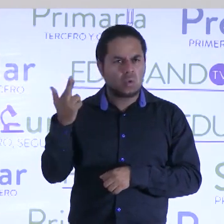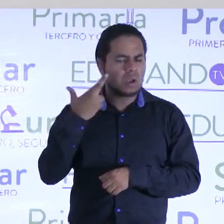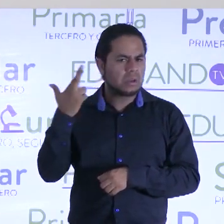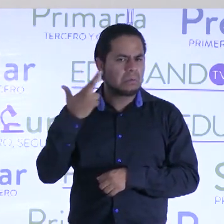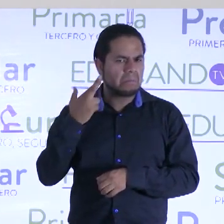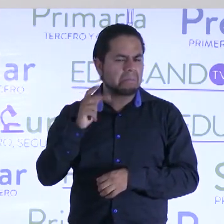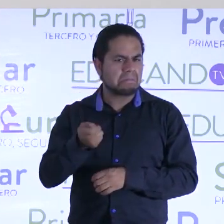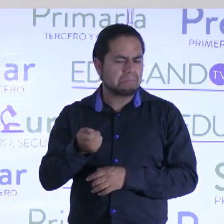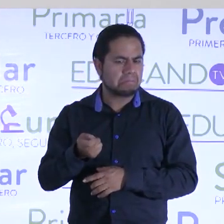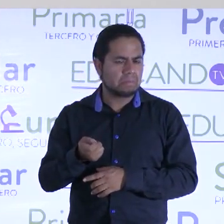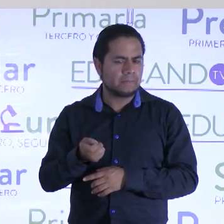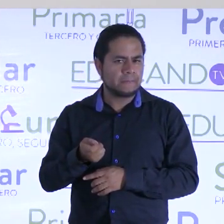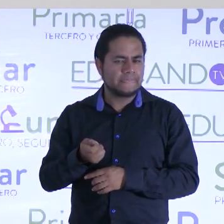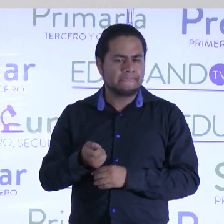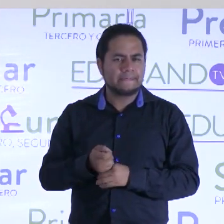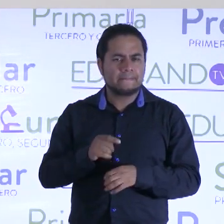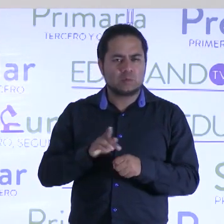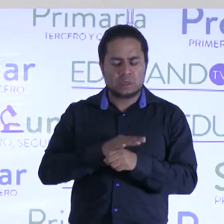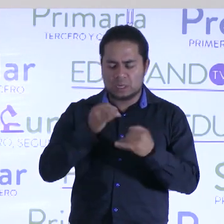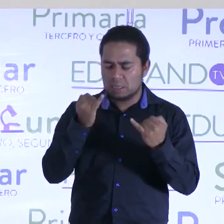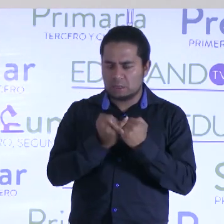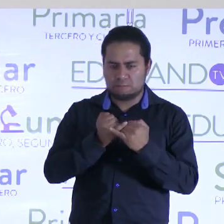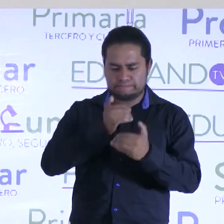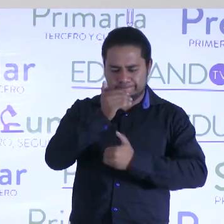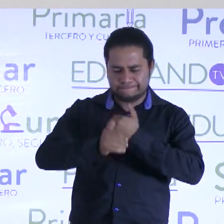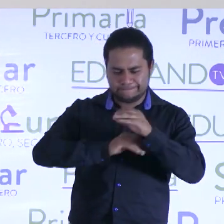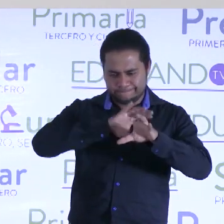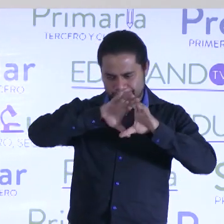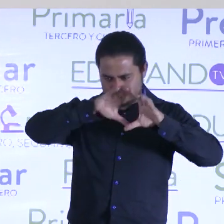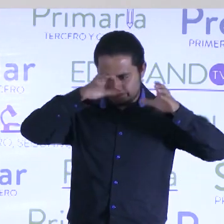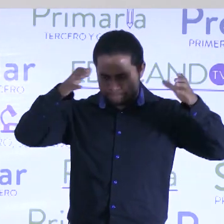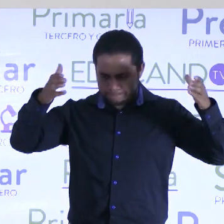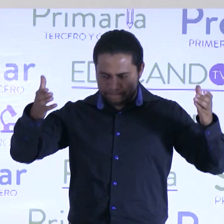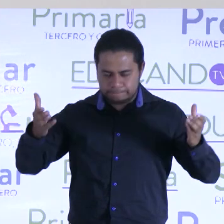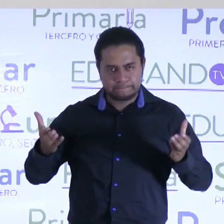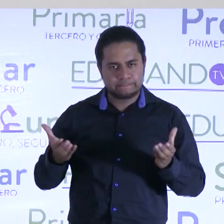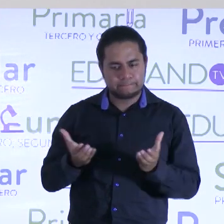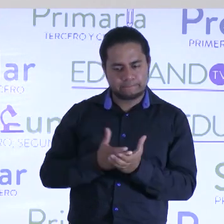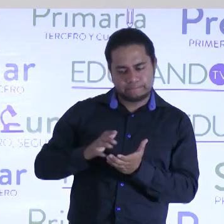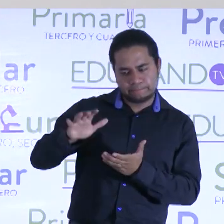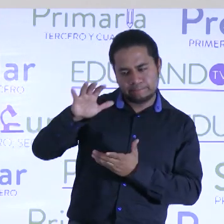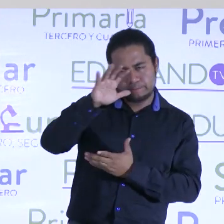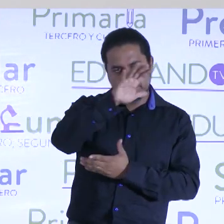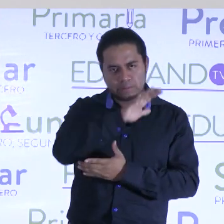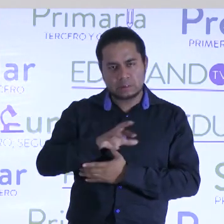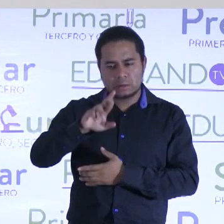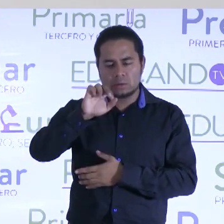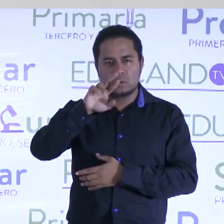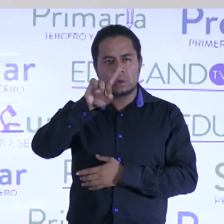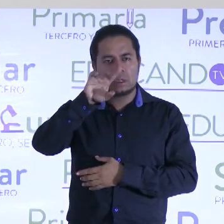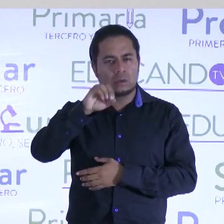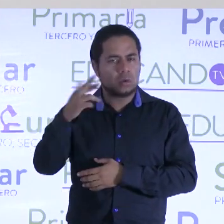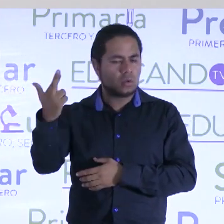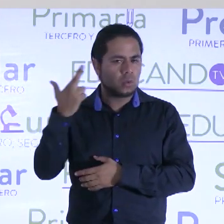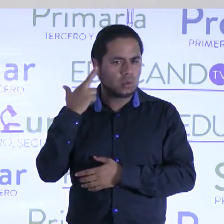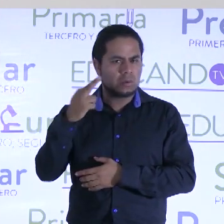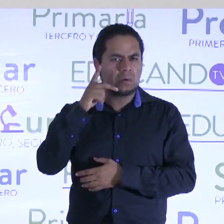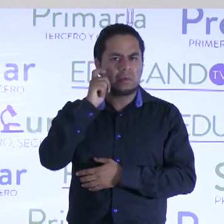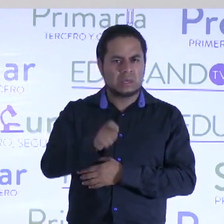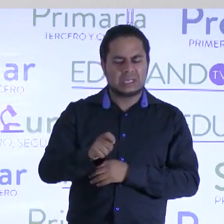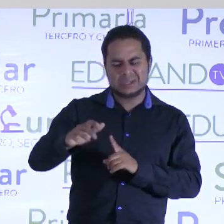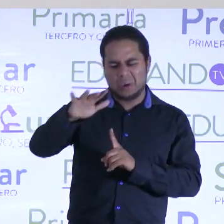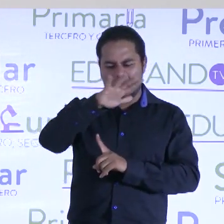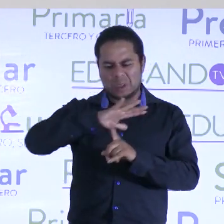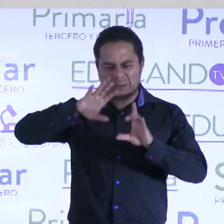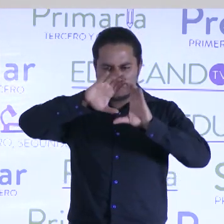ruido? Porque es parte de todo lo que engloba el contexto. ¿A qué le